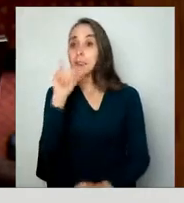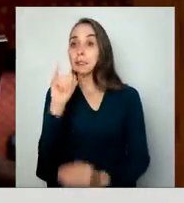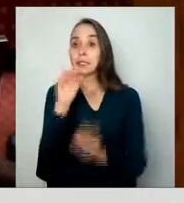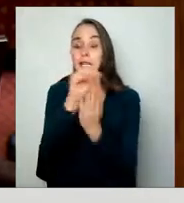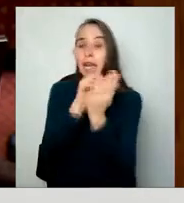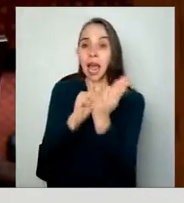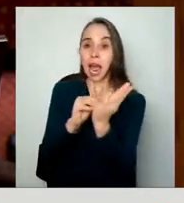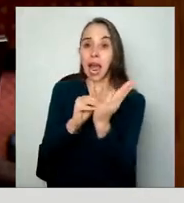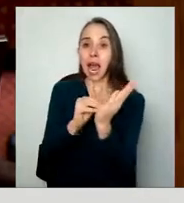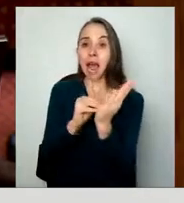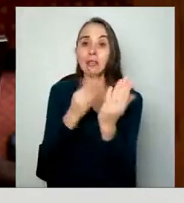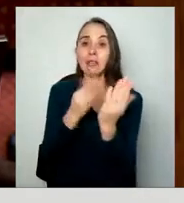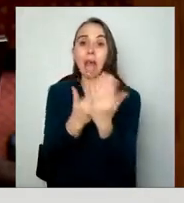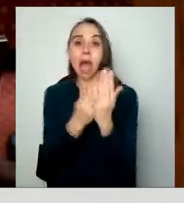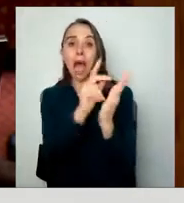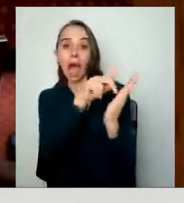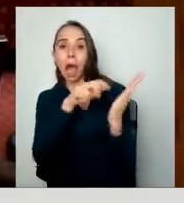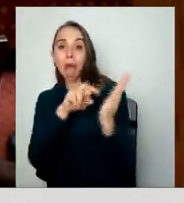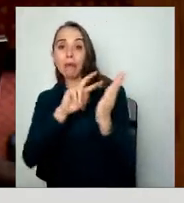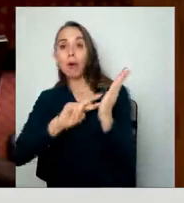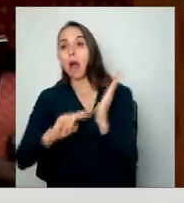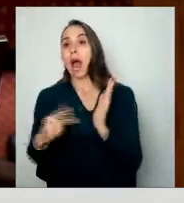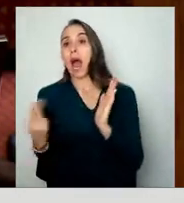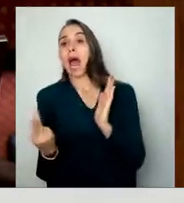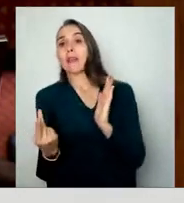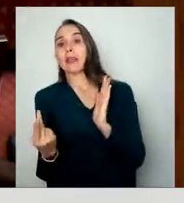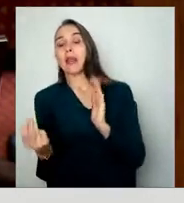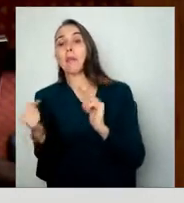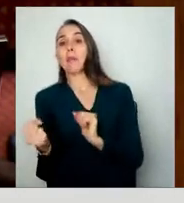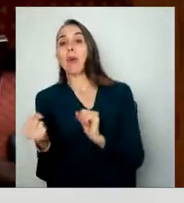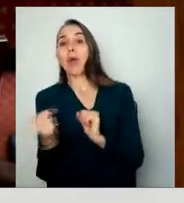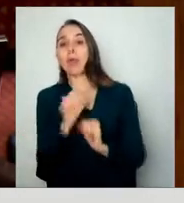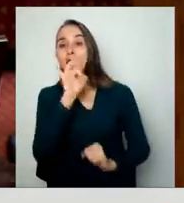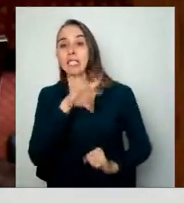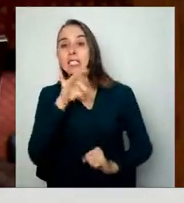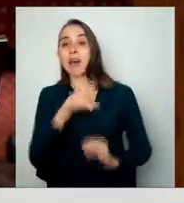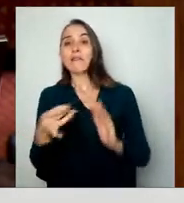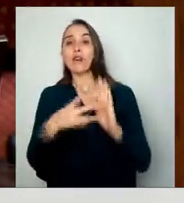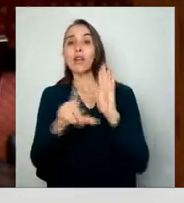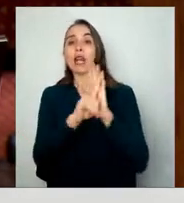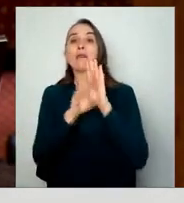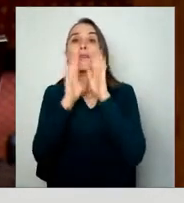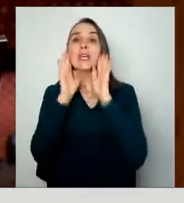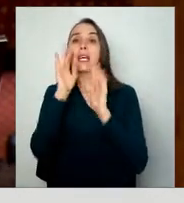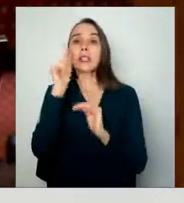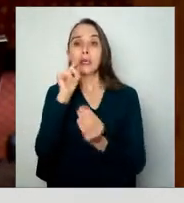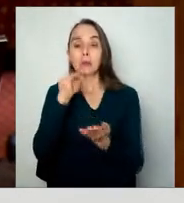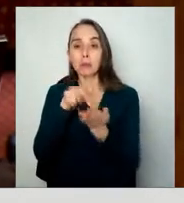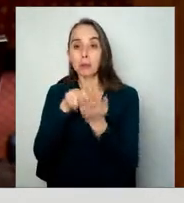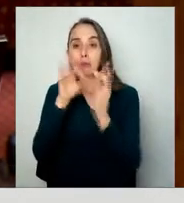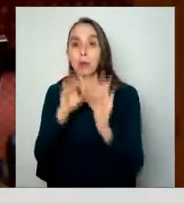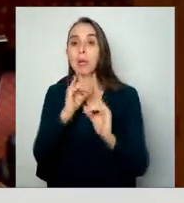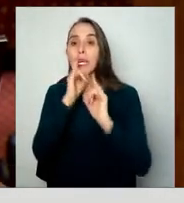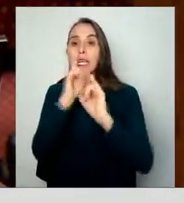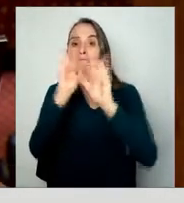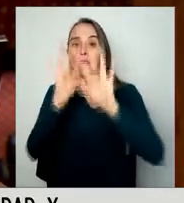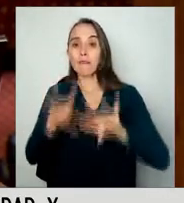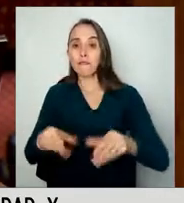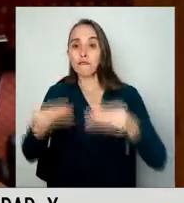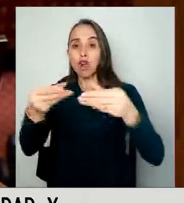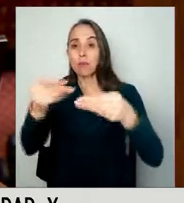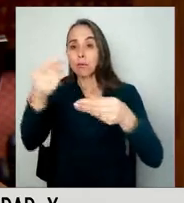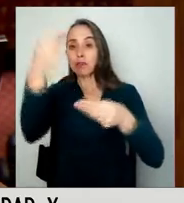buscarle la alternativa de vulnerar la normativa vigente Pero bueno él él los hechos y el informe que ustedes pueden revisar